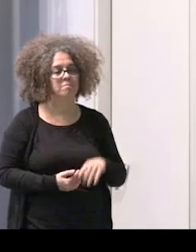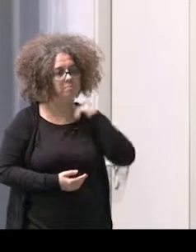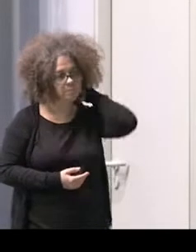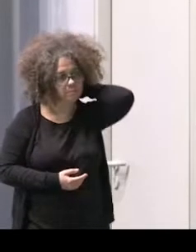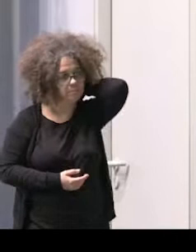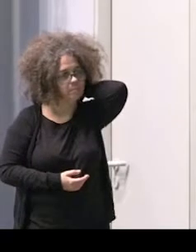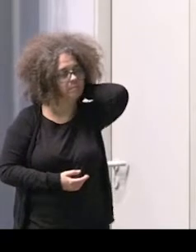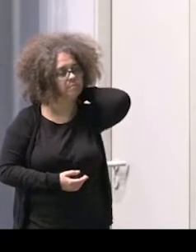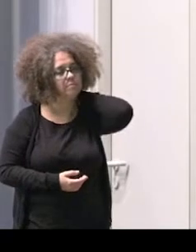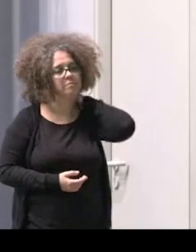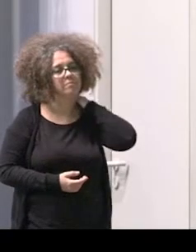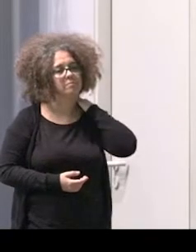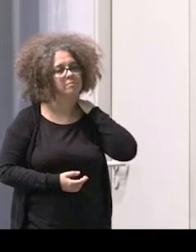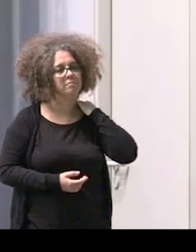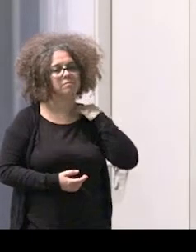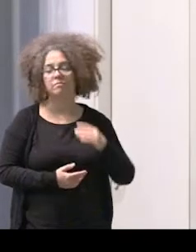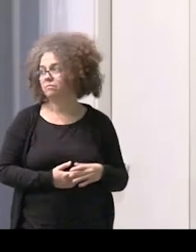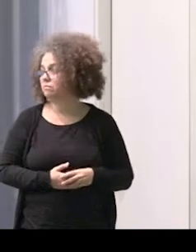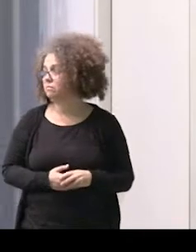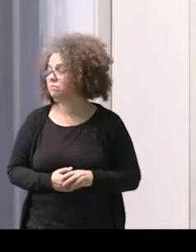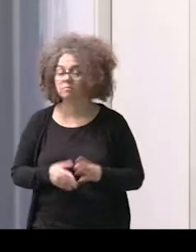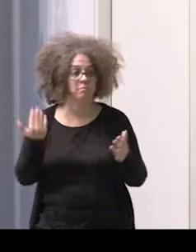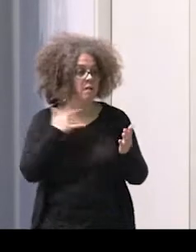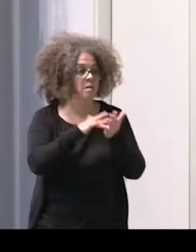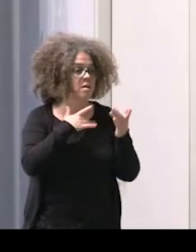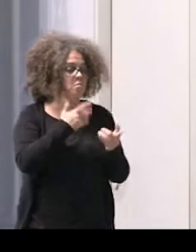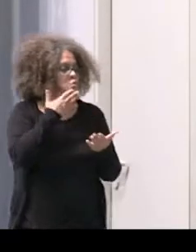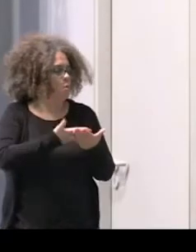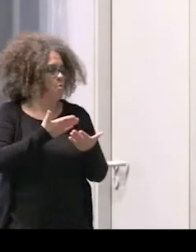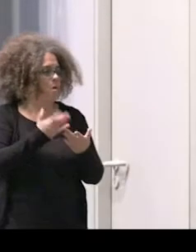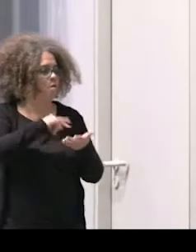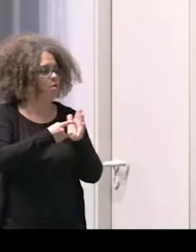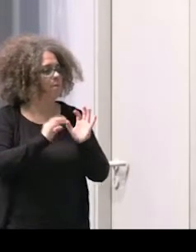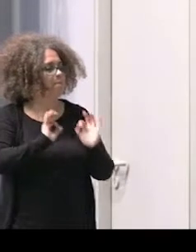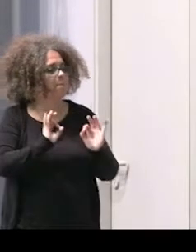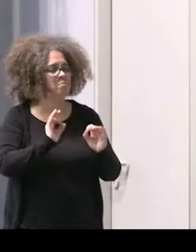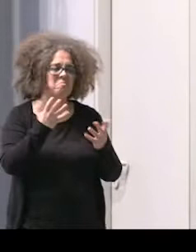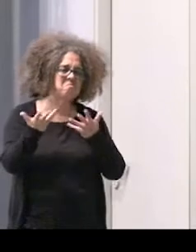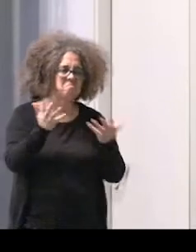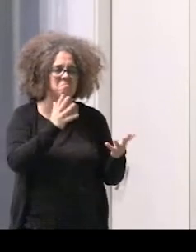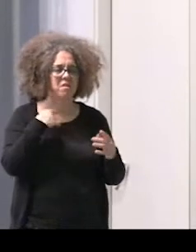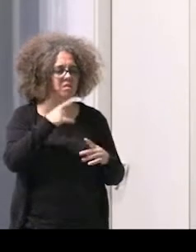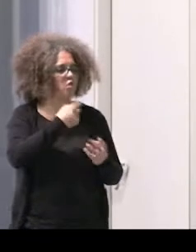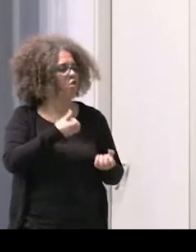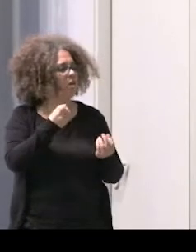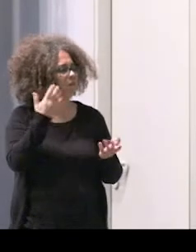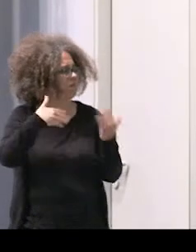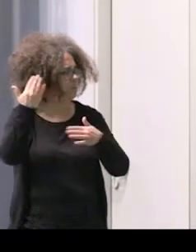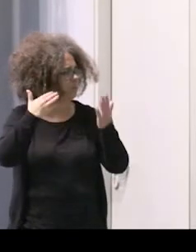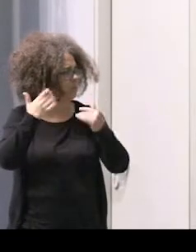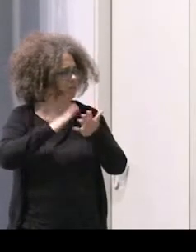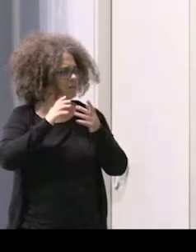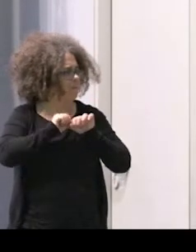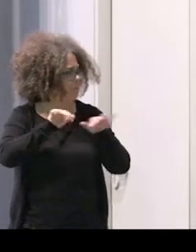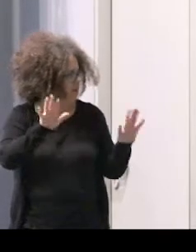Hemos comprobado el funcionamiento de este sistema. A estas alturas el número no lo tengo claro. Estos datos son antiguos, ya están